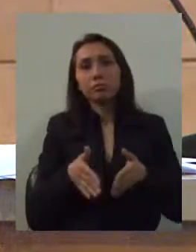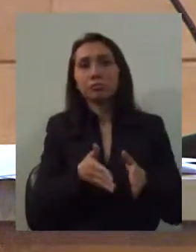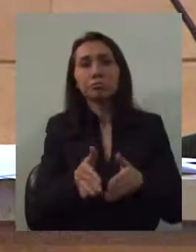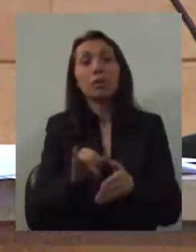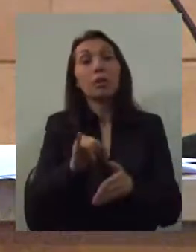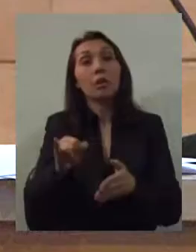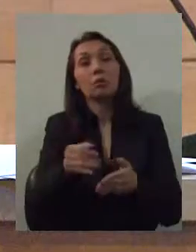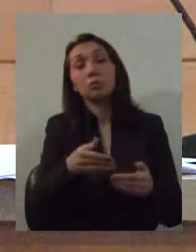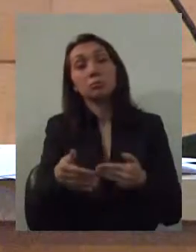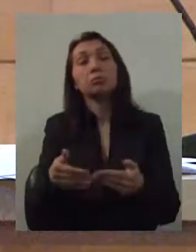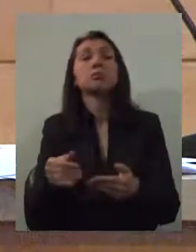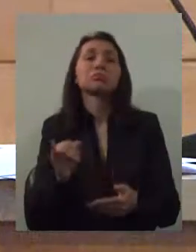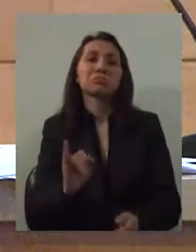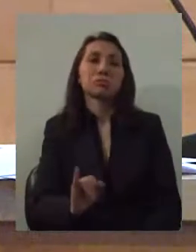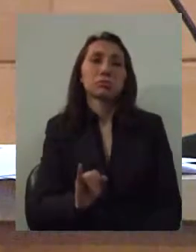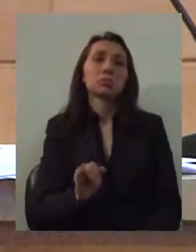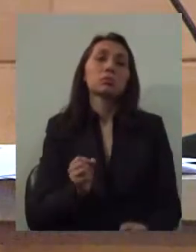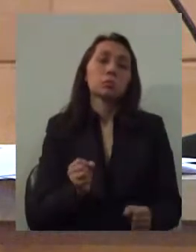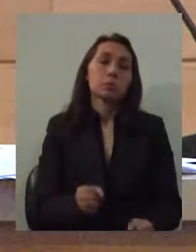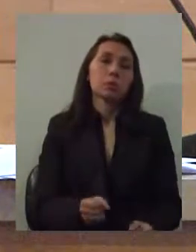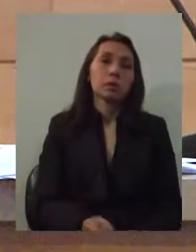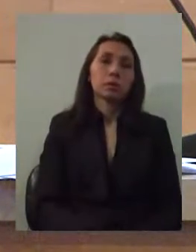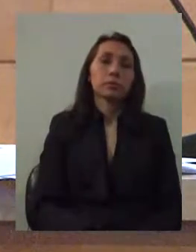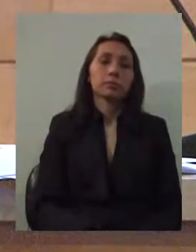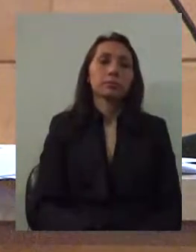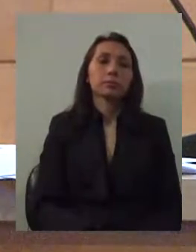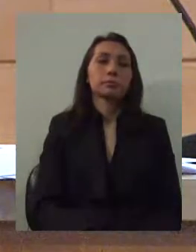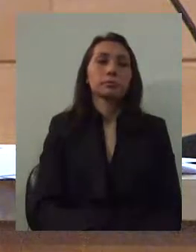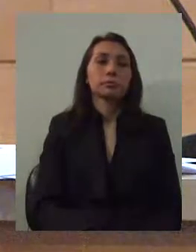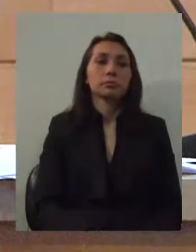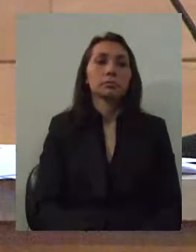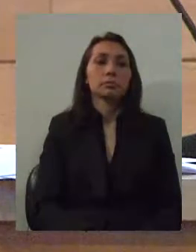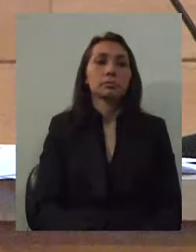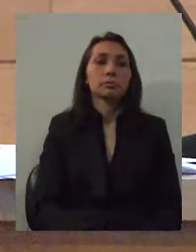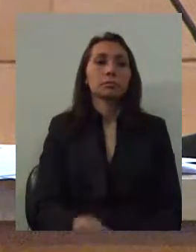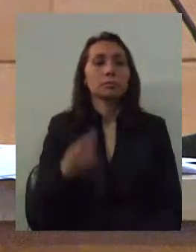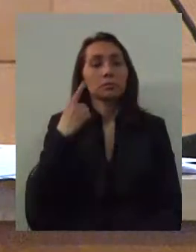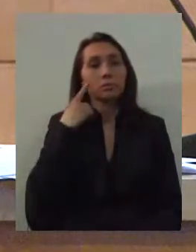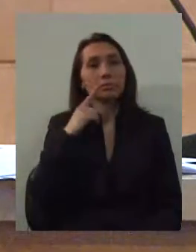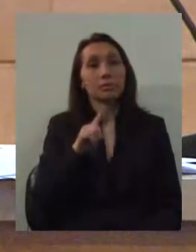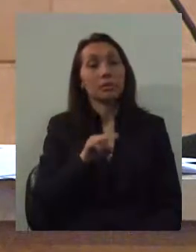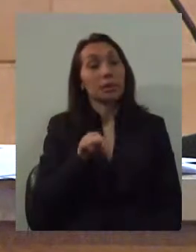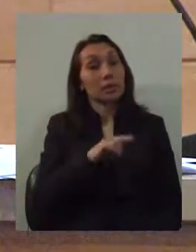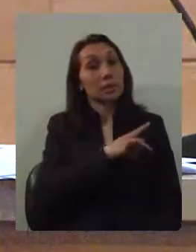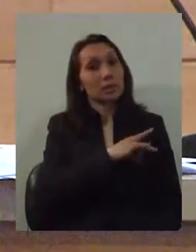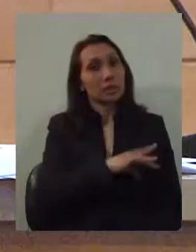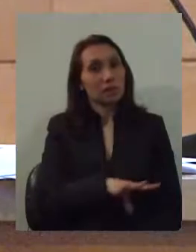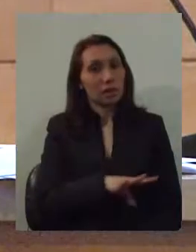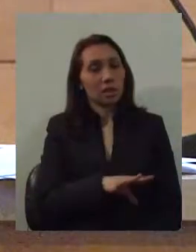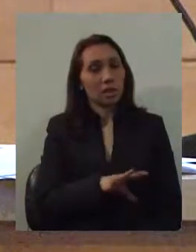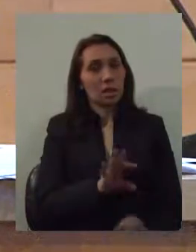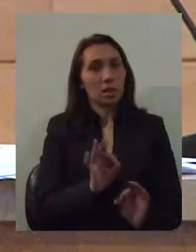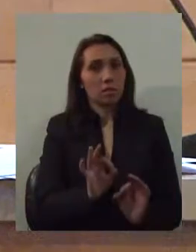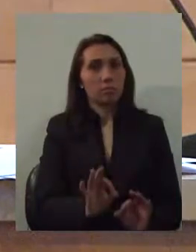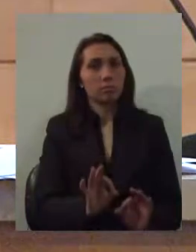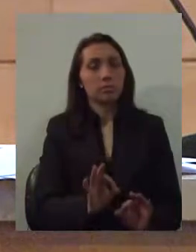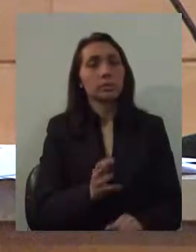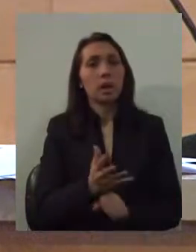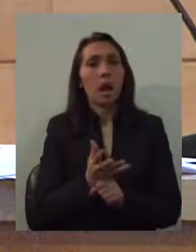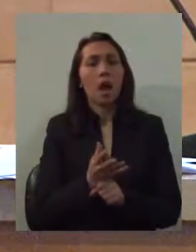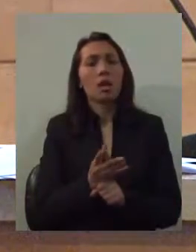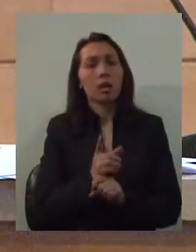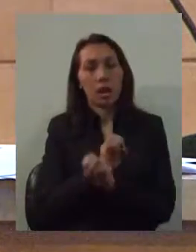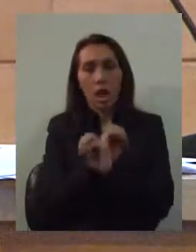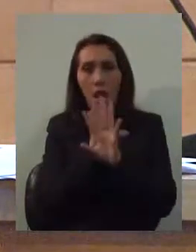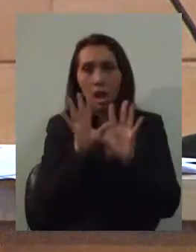por un procedimiento, sí, puede ser. Pero en Chile expresamente tenemos muy